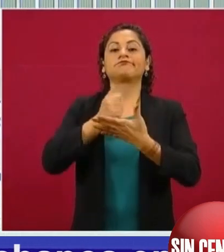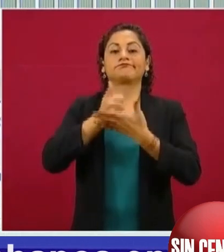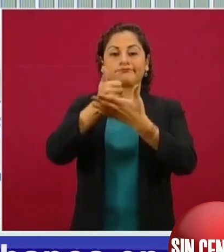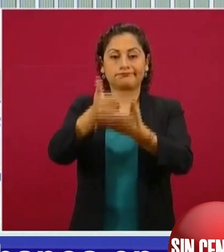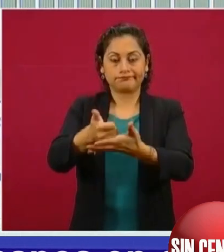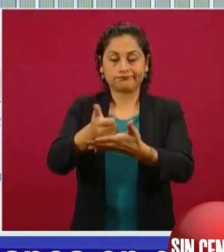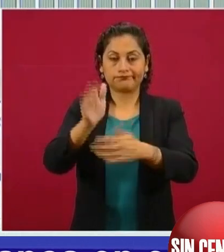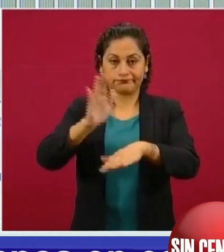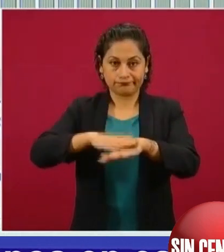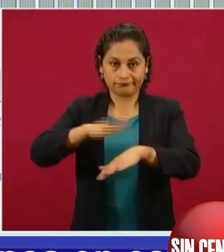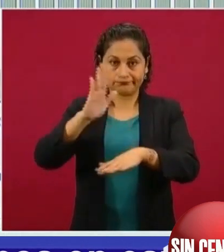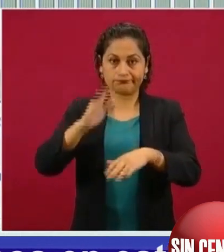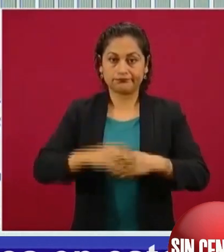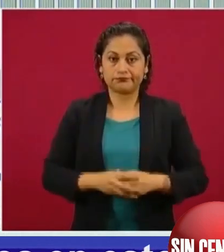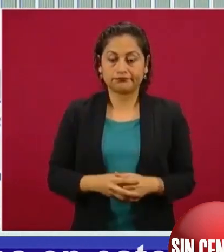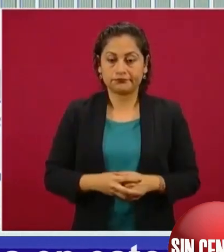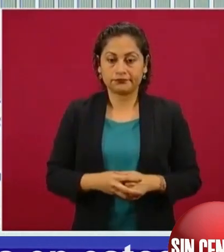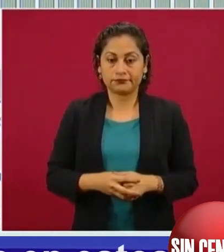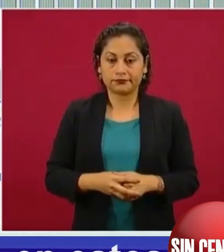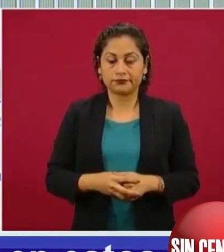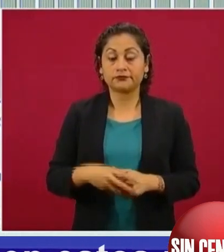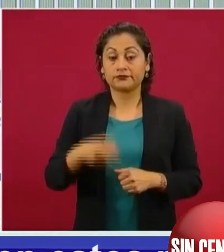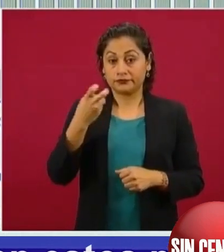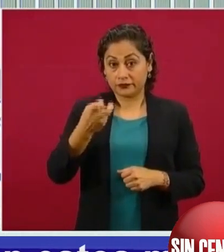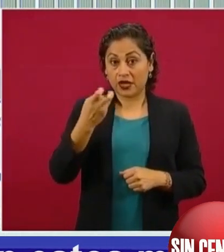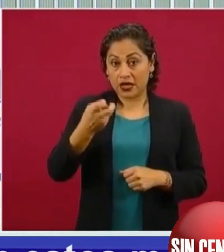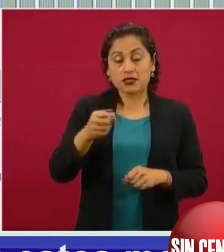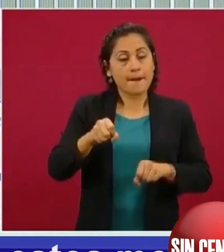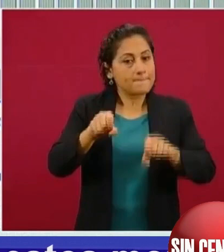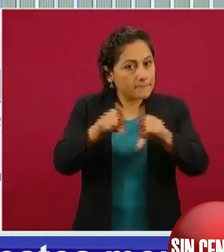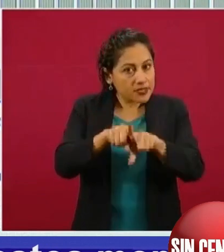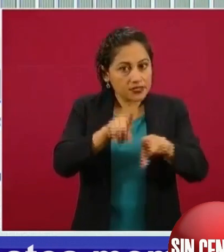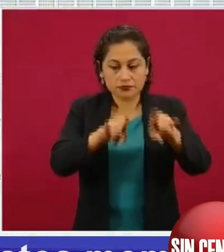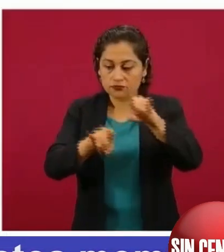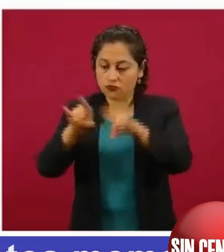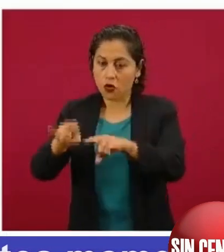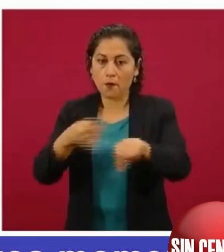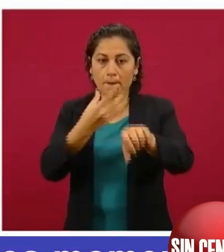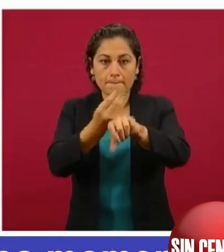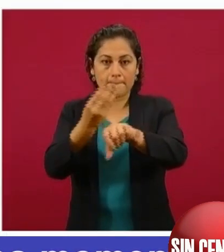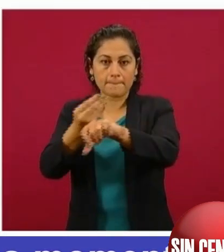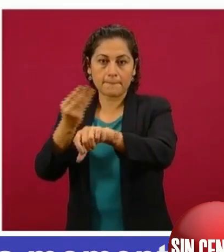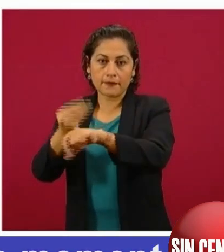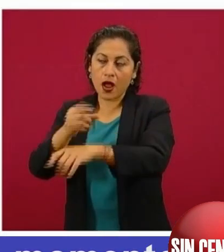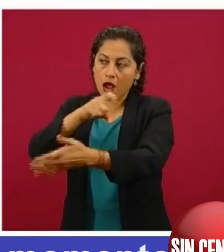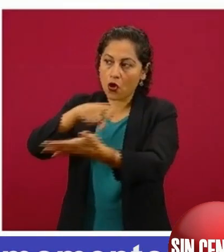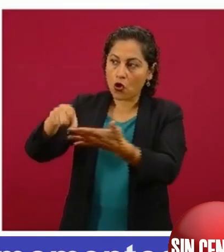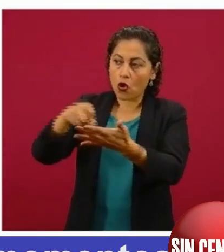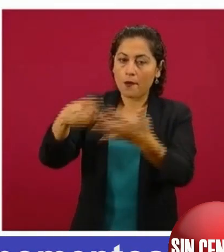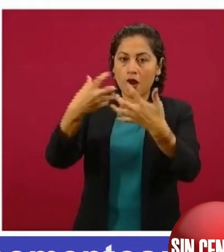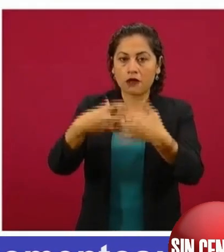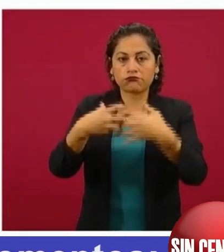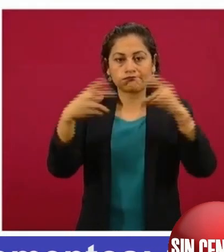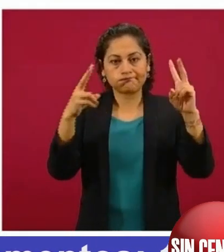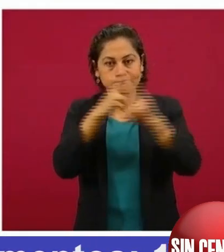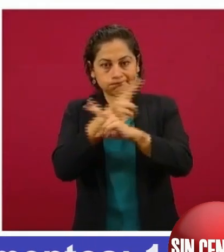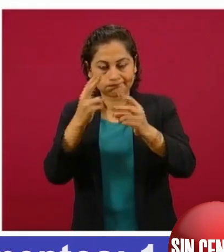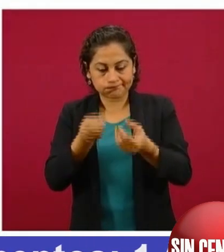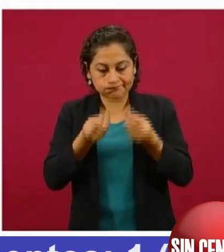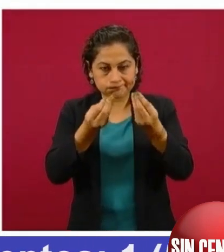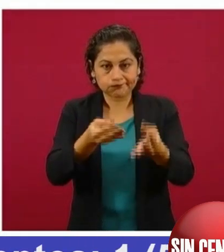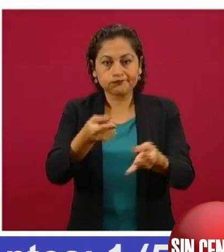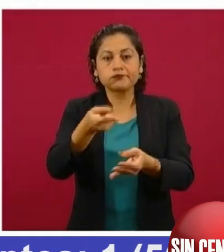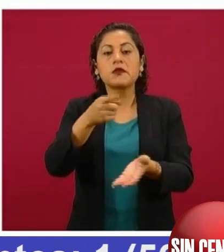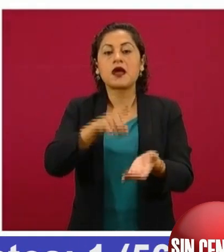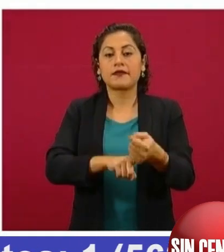afectados. Esto es producto también de la reconversión, de la adquisición de ventiladores y de la reorganización del sistema de